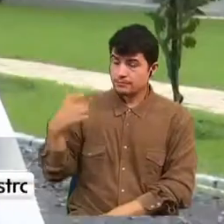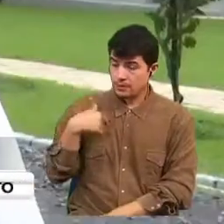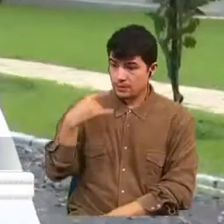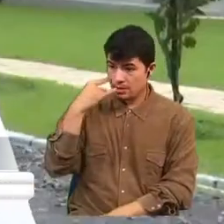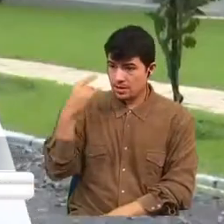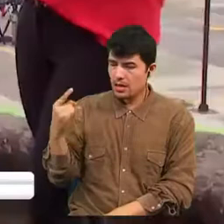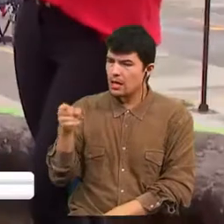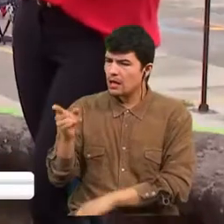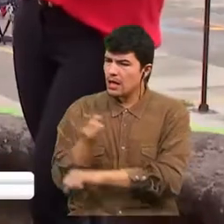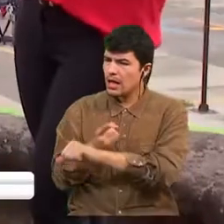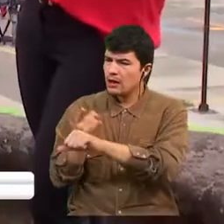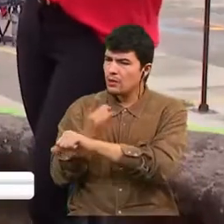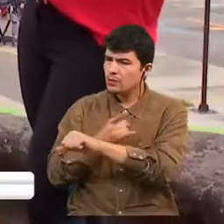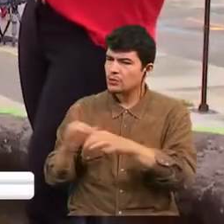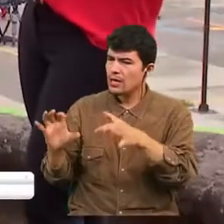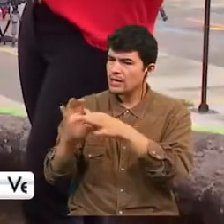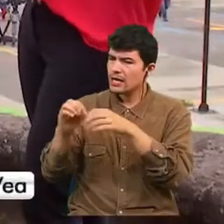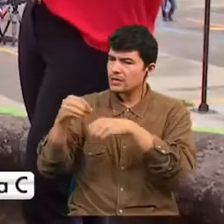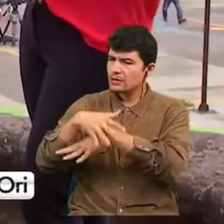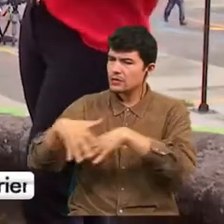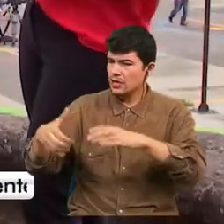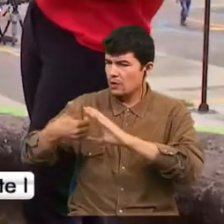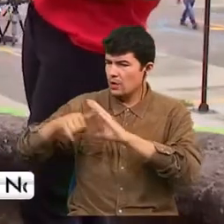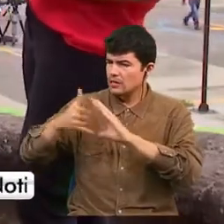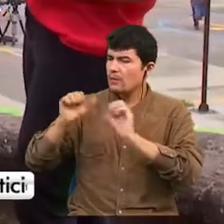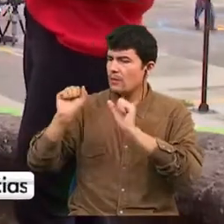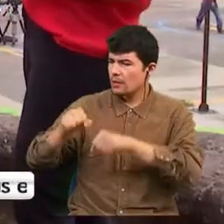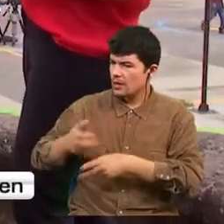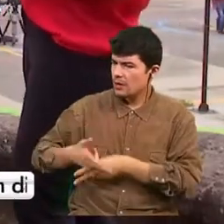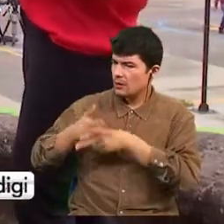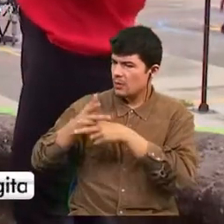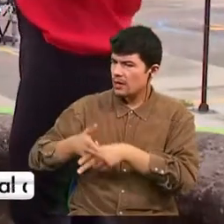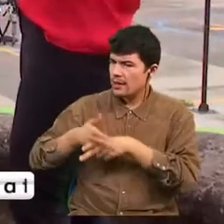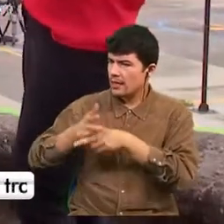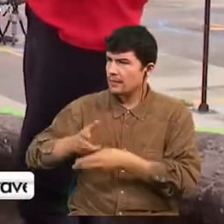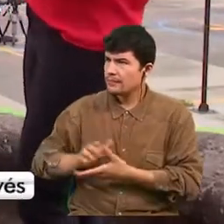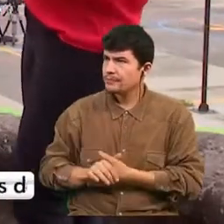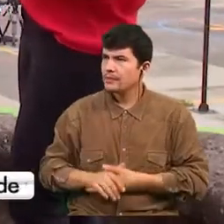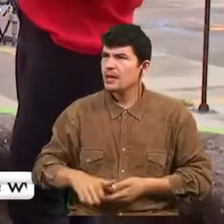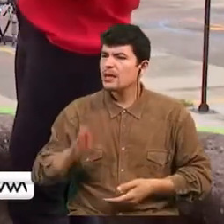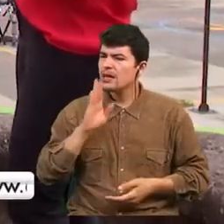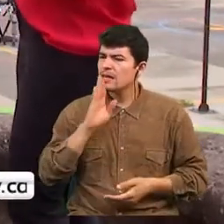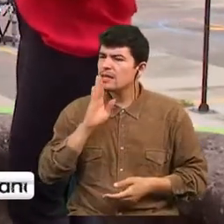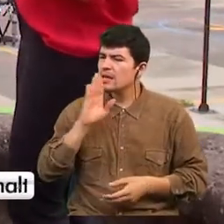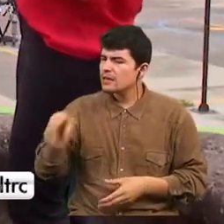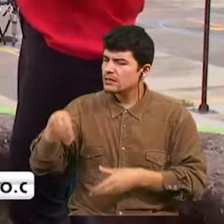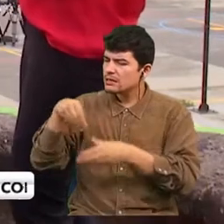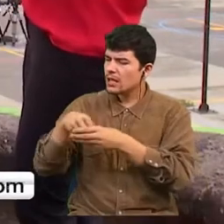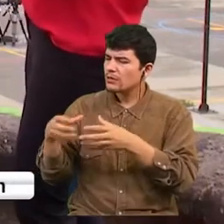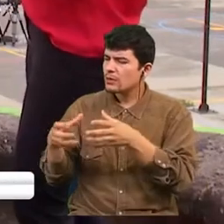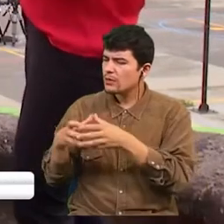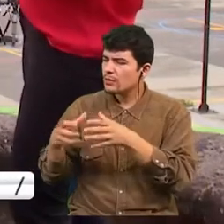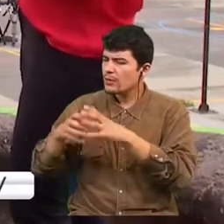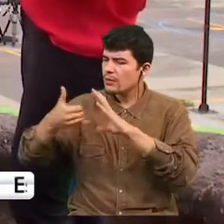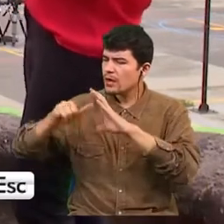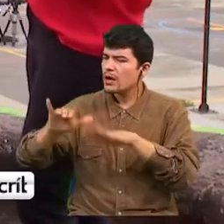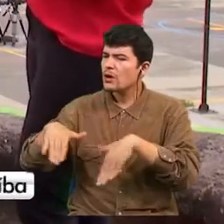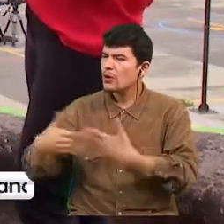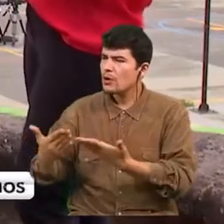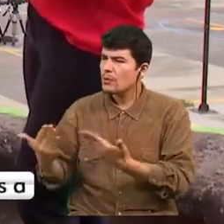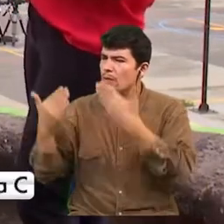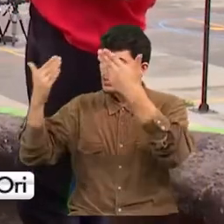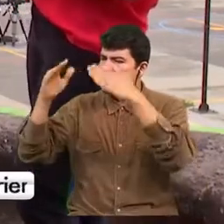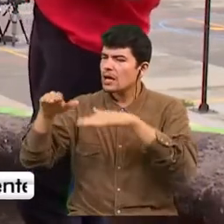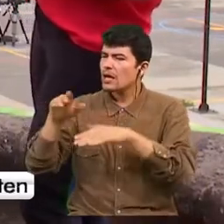y es el uso de las redes sociales para mantener la seguridad en la provincia. ¿Quiénes conforman ese grupo de WhatsApp? ¿Cómo va a funcionar? ¿Qué